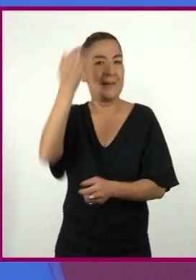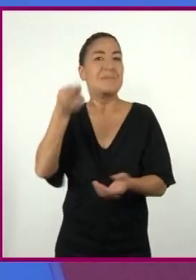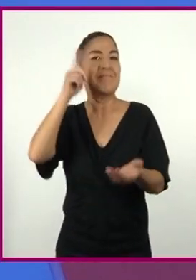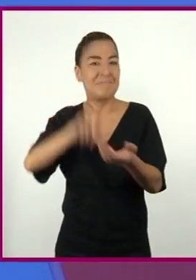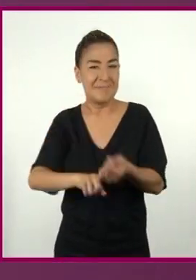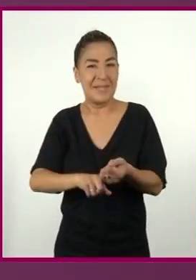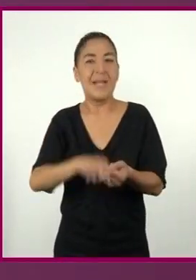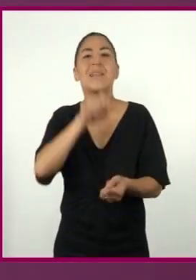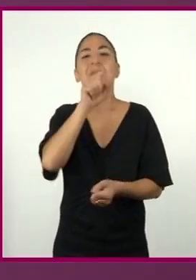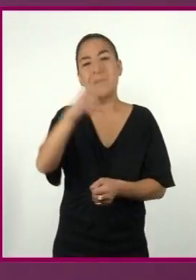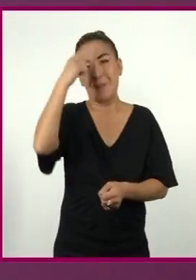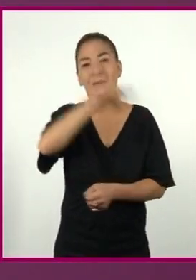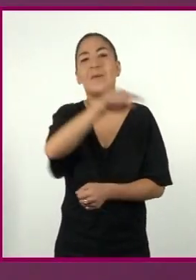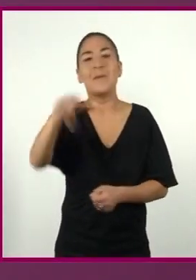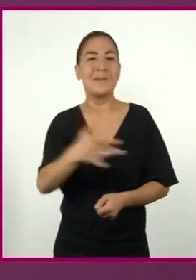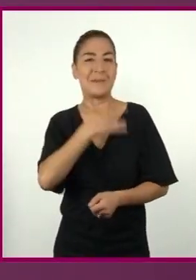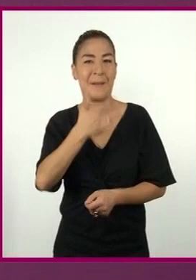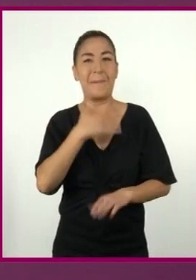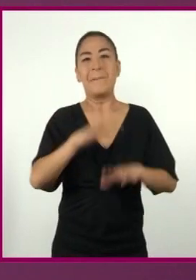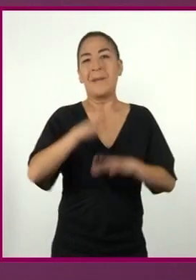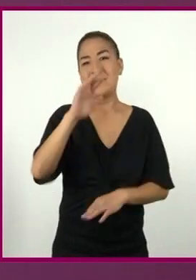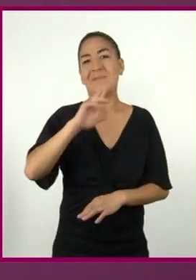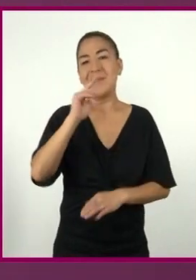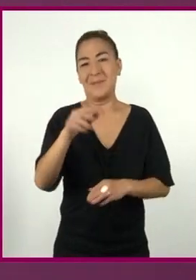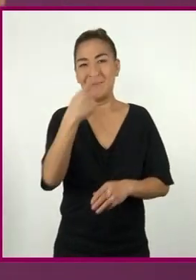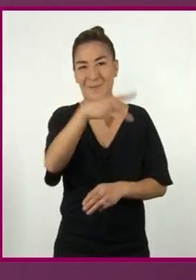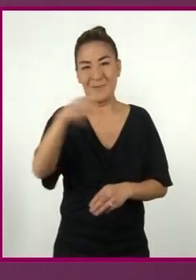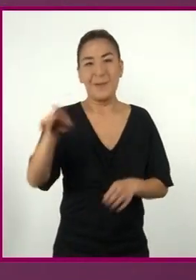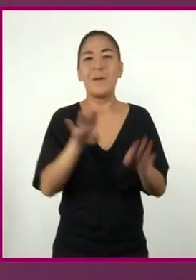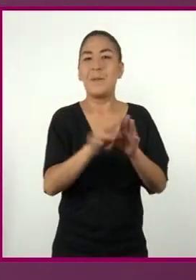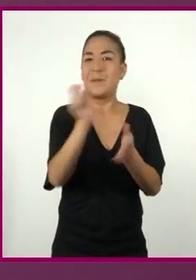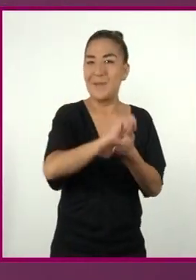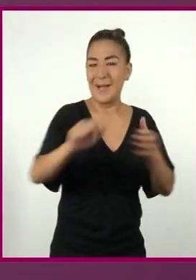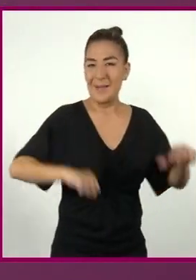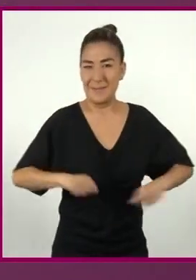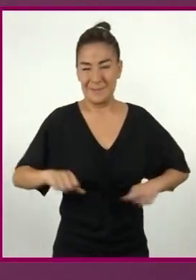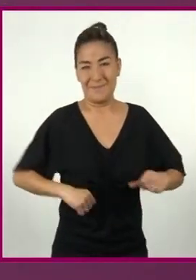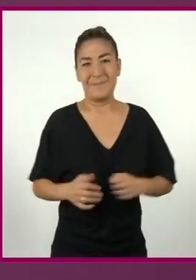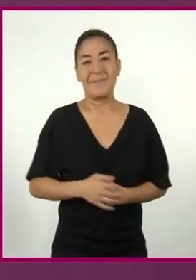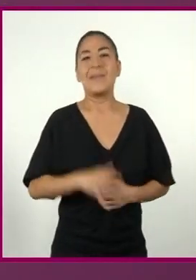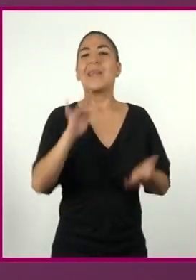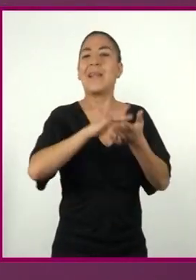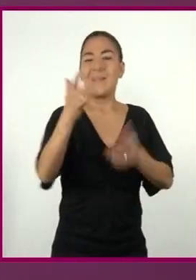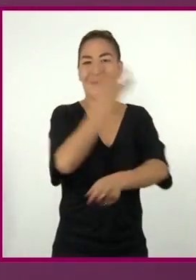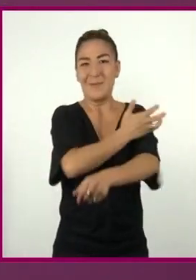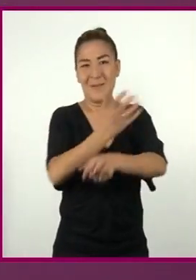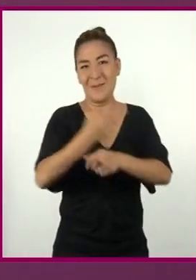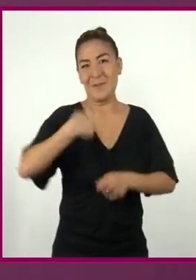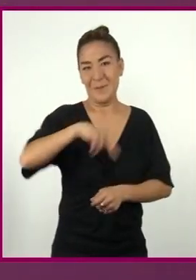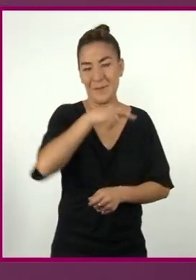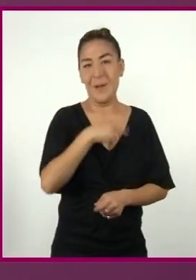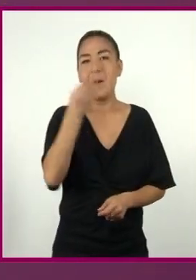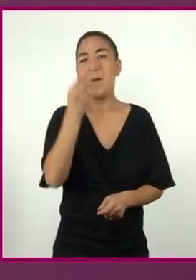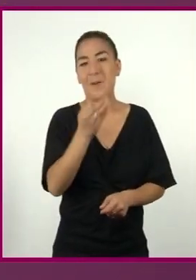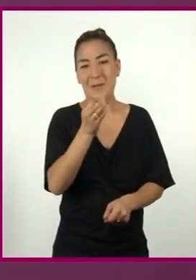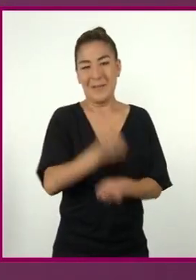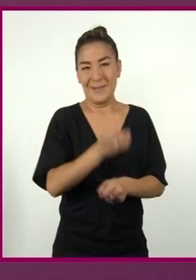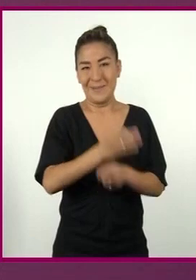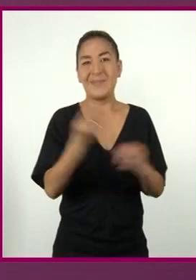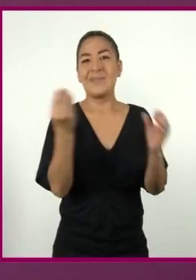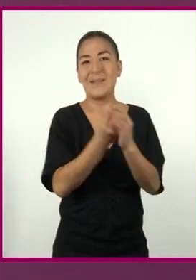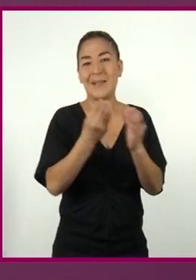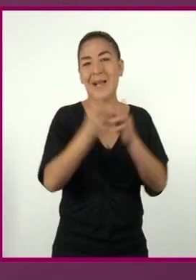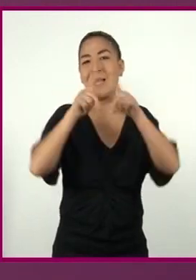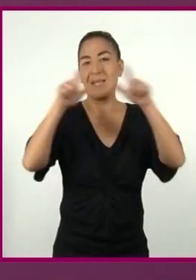Así enriquecerán más su trabajo. Gracias por compartir con nosotros esta sesión de